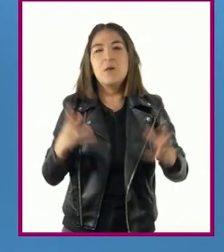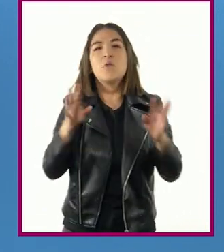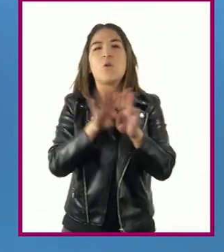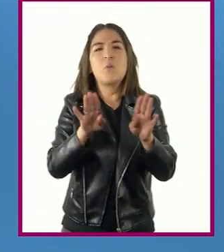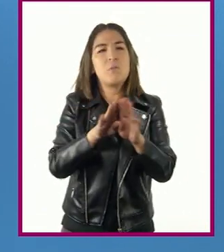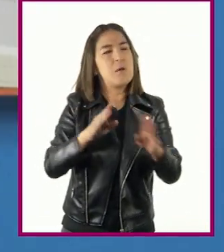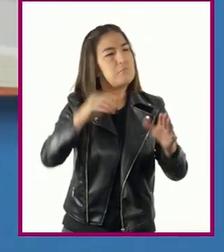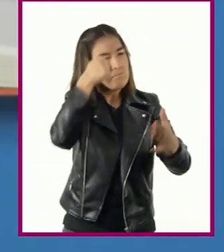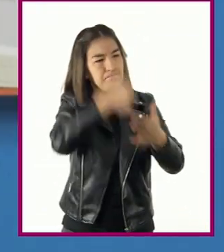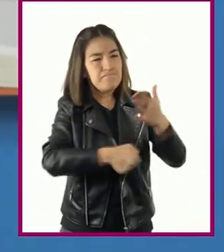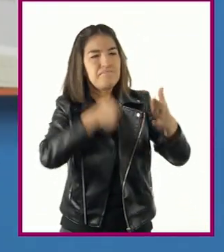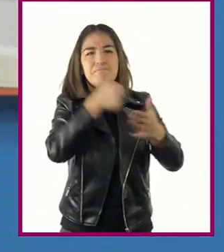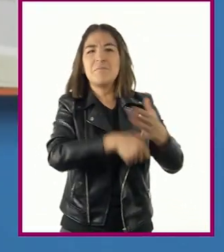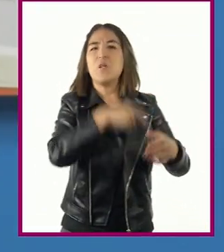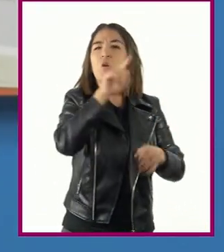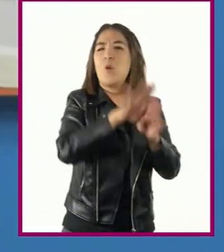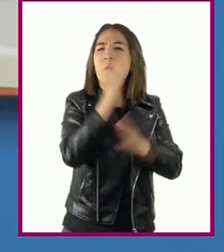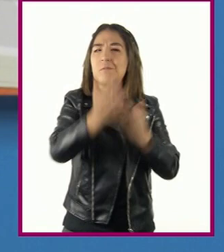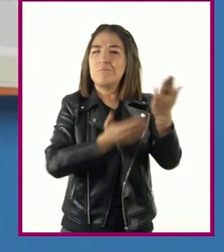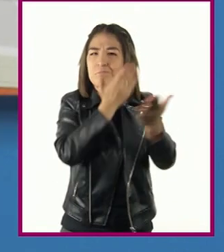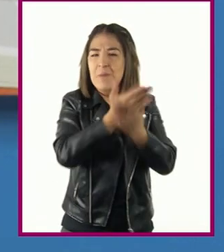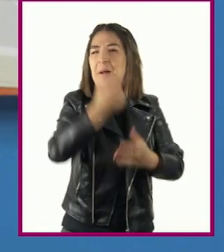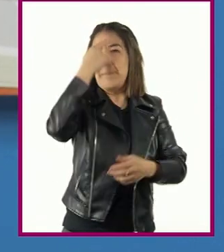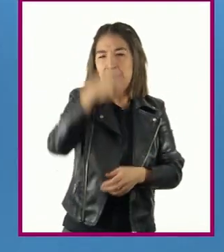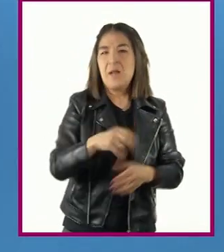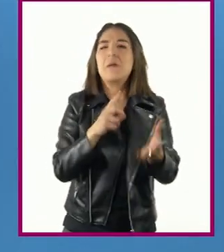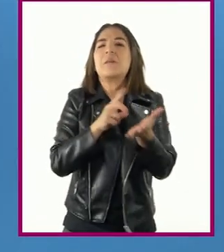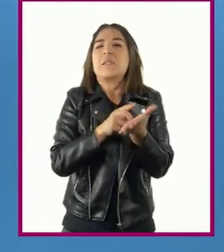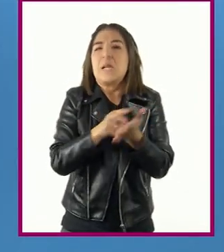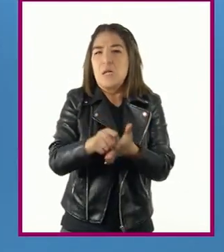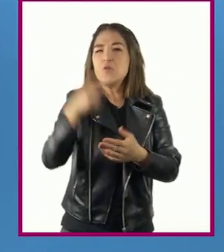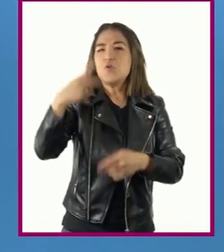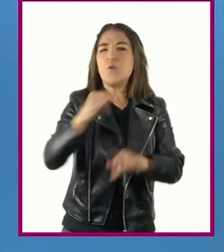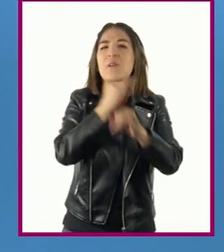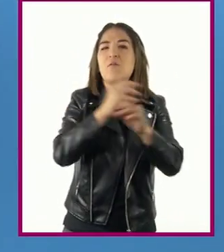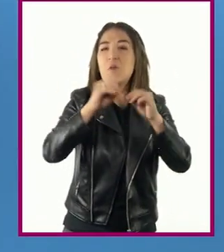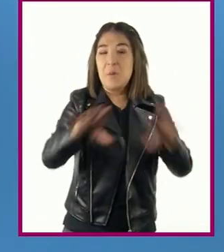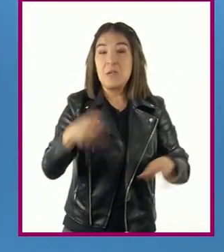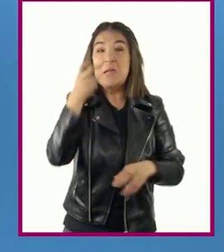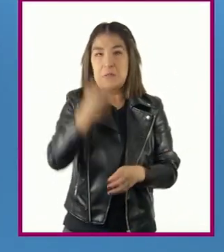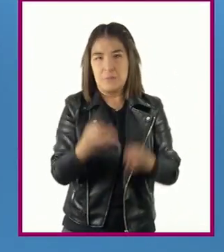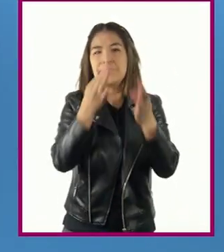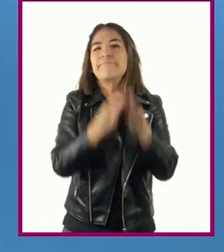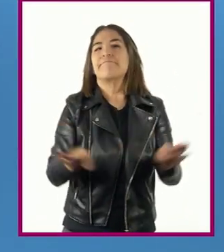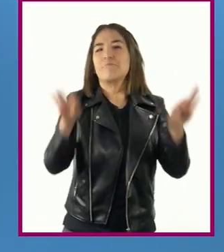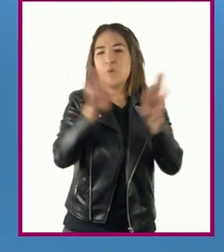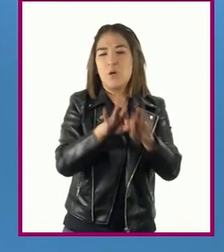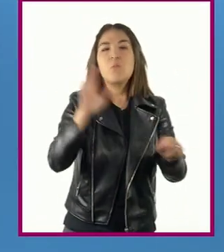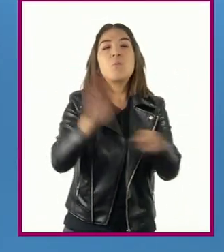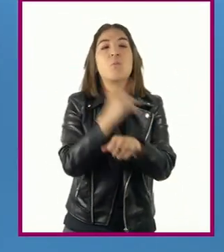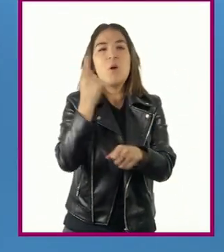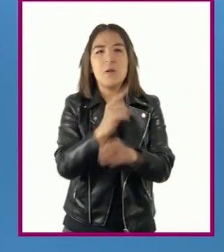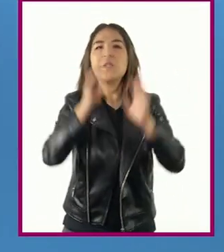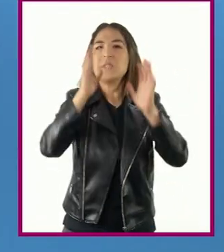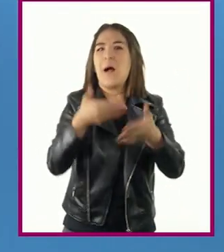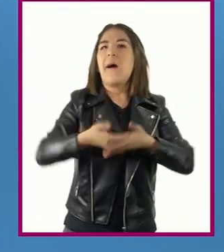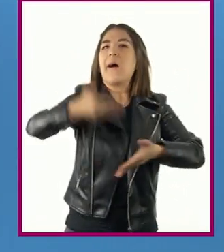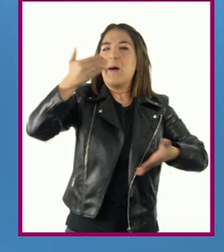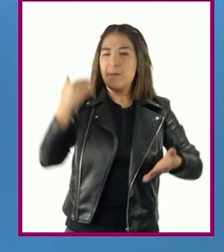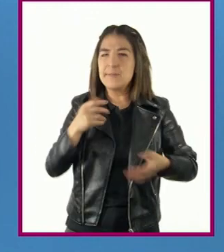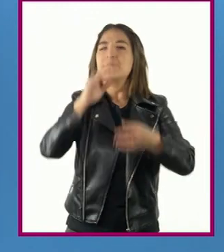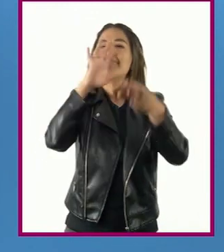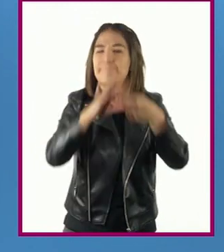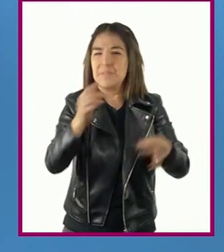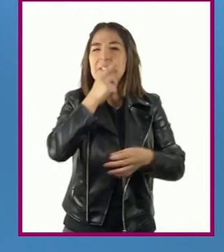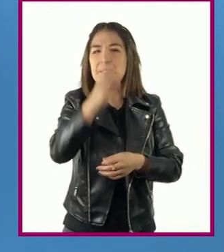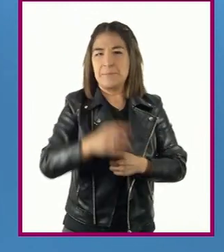condiciones el derecho de acceso a la información. Esto es importante porque ya hemos dicho,